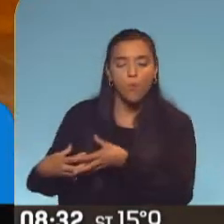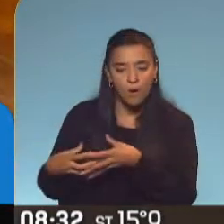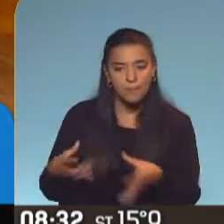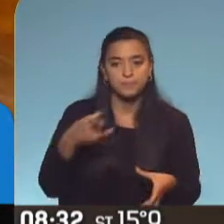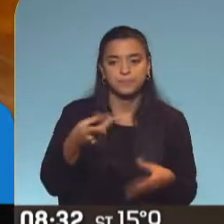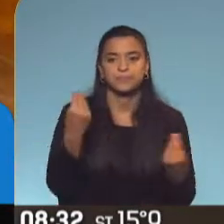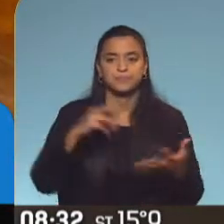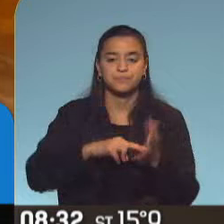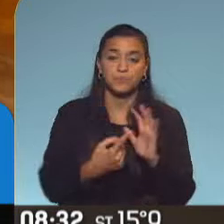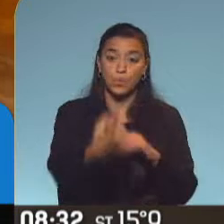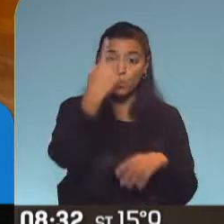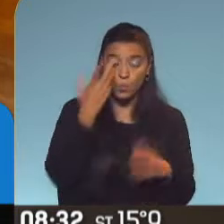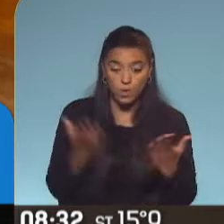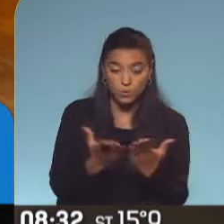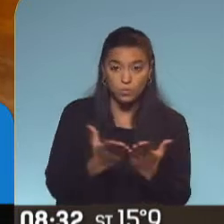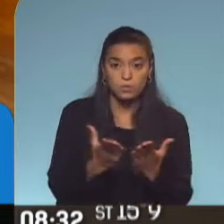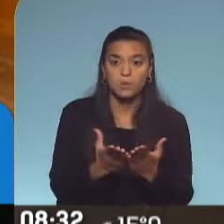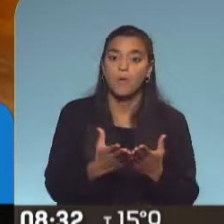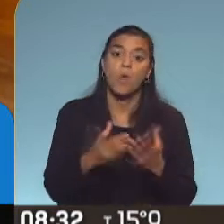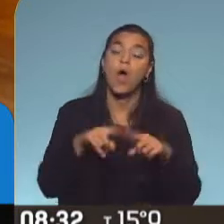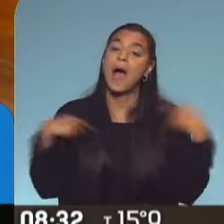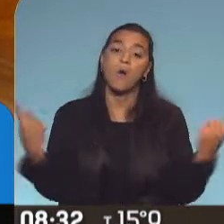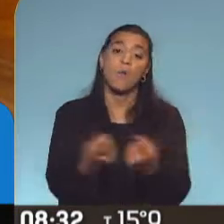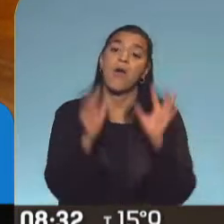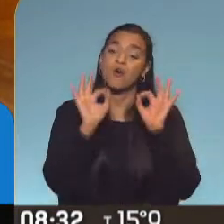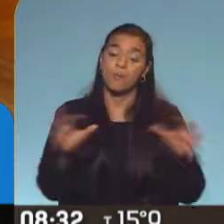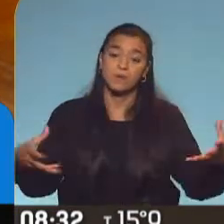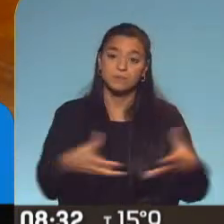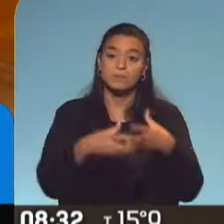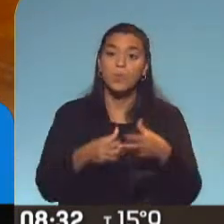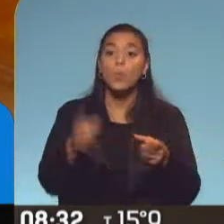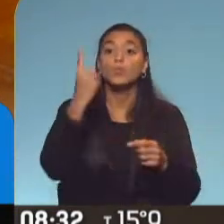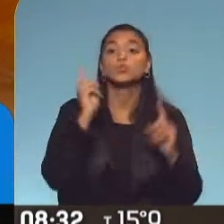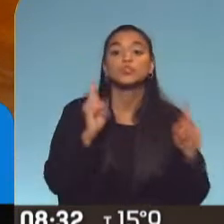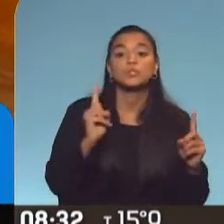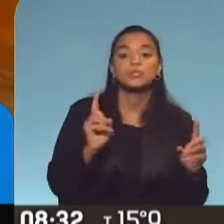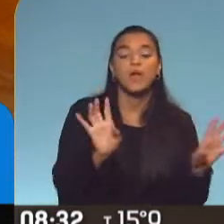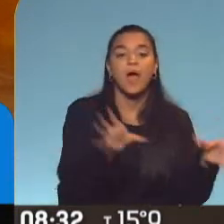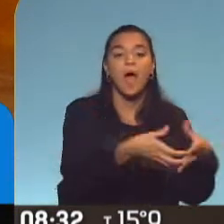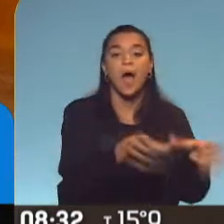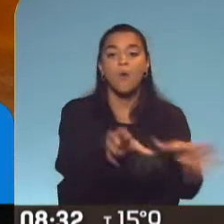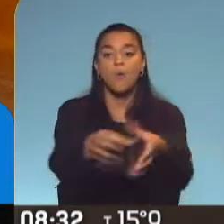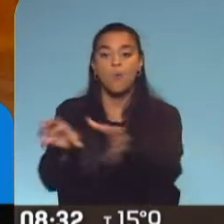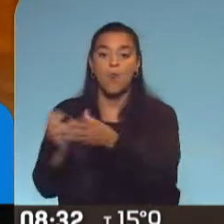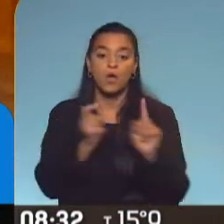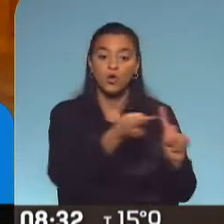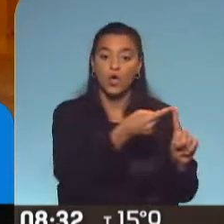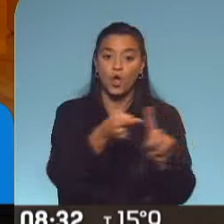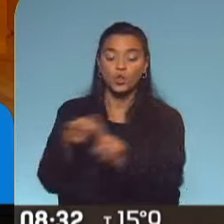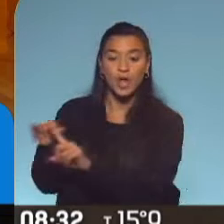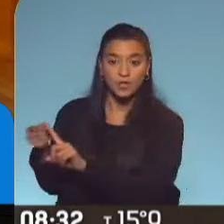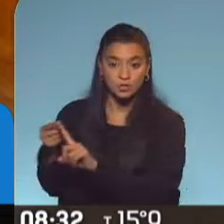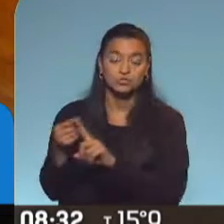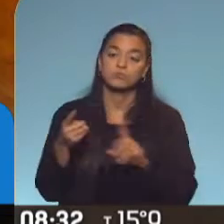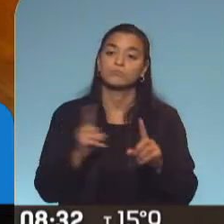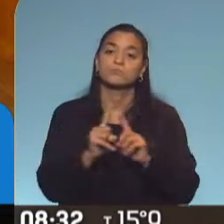quiere decir, un estudiante implica aislar el aula. Un docente implica aislar todas las aulas con las que ha tenido contacto estrecho.